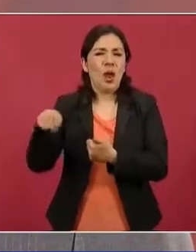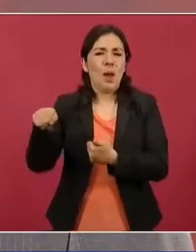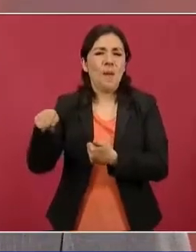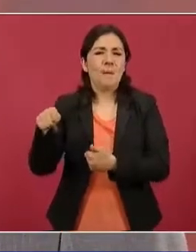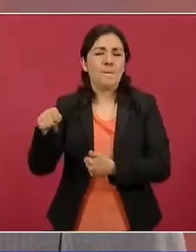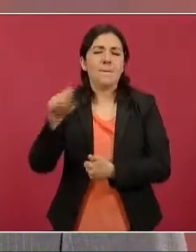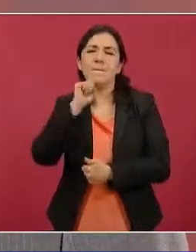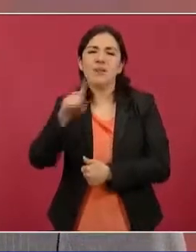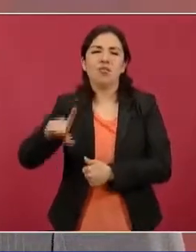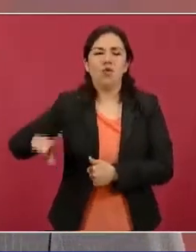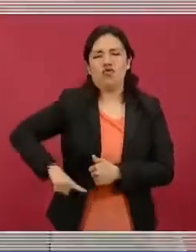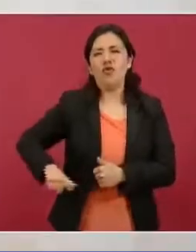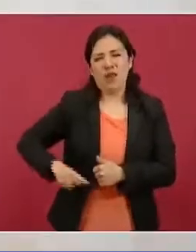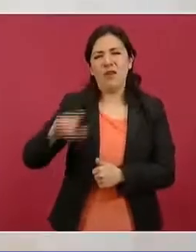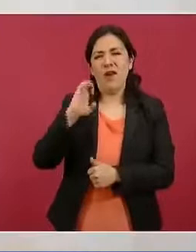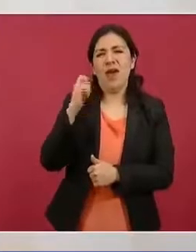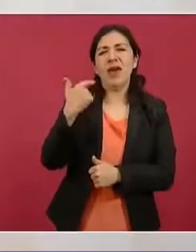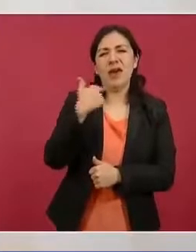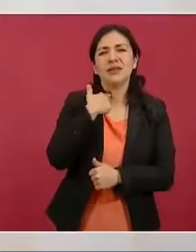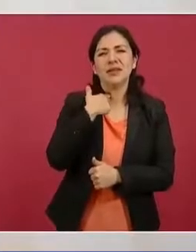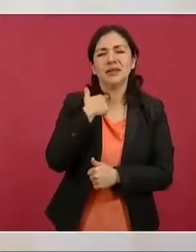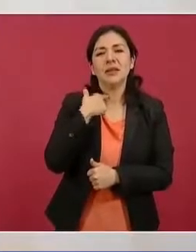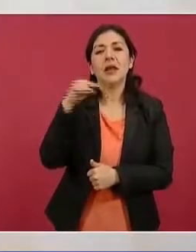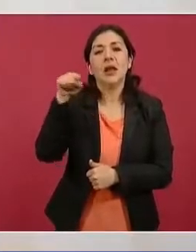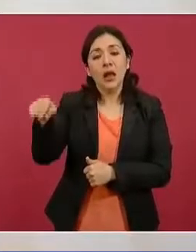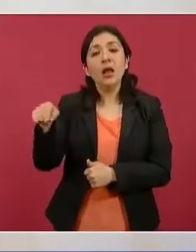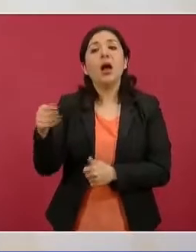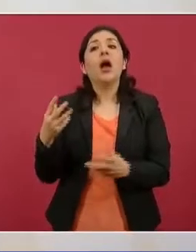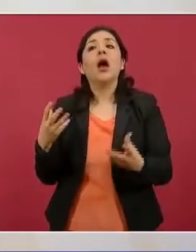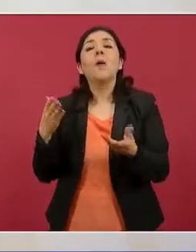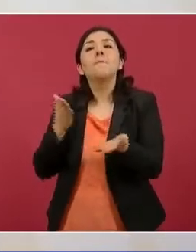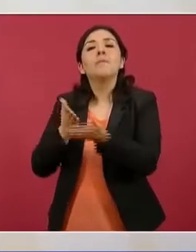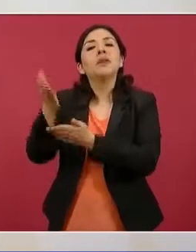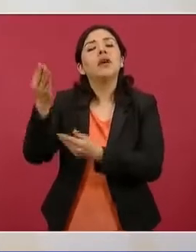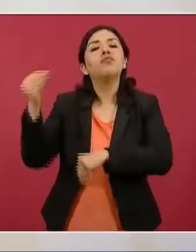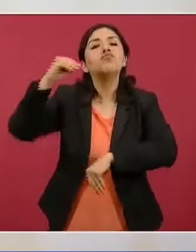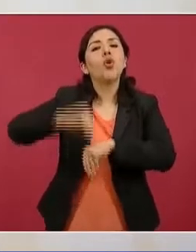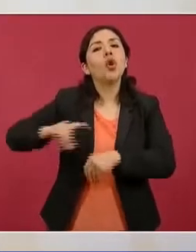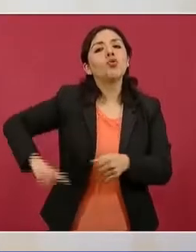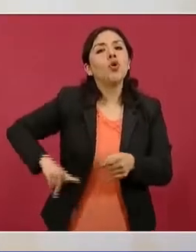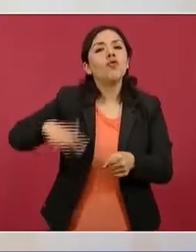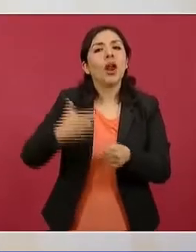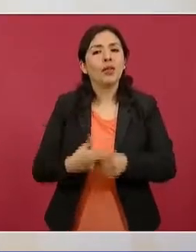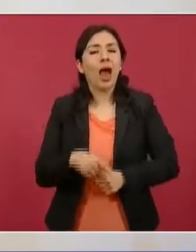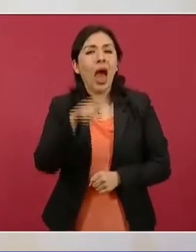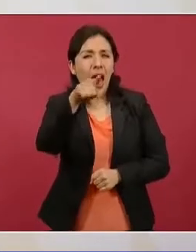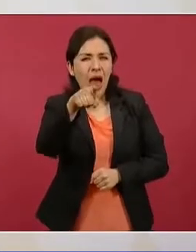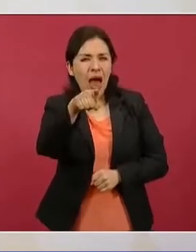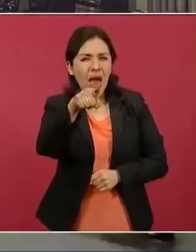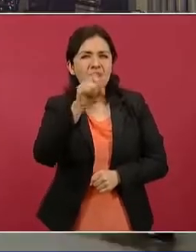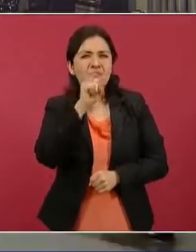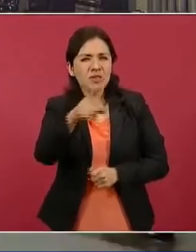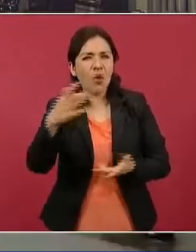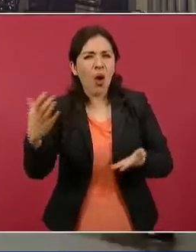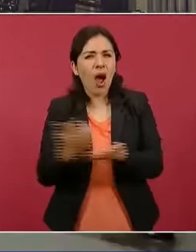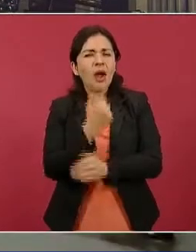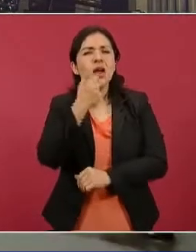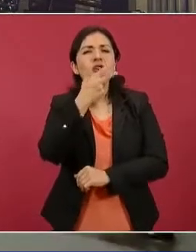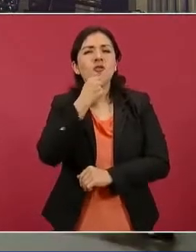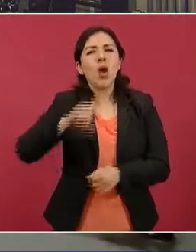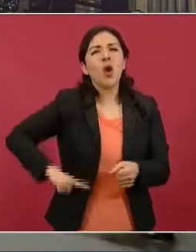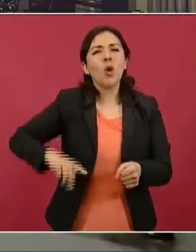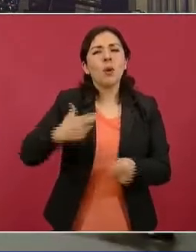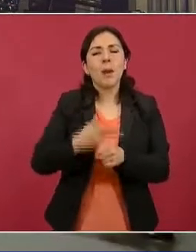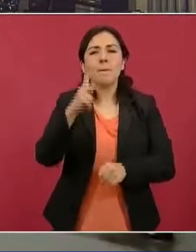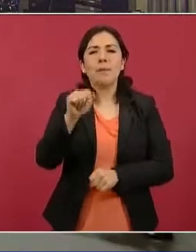del gobierno, el partido que tenía la presidencia en ese entonces. Fue cuando ganó Padres y bueno, Sí, pues ya la historia después y es que...